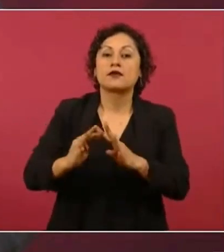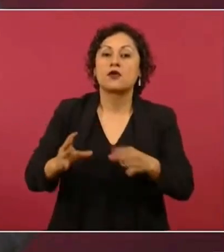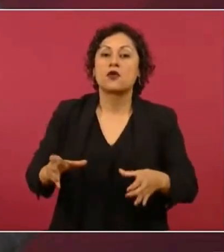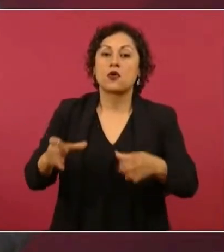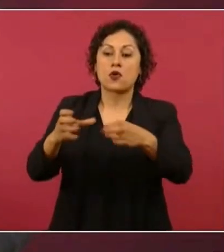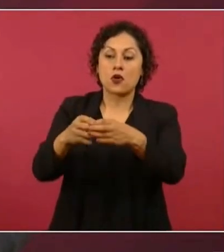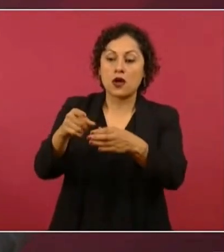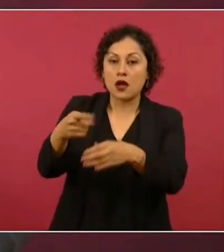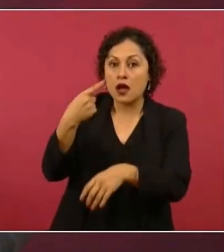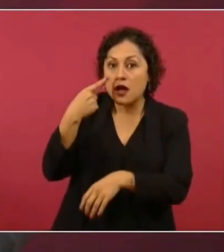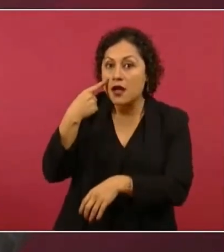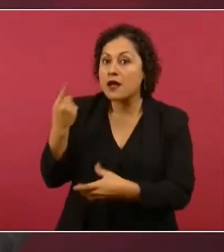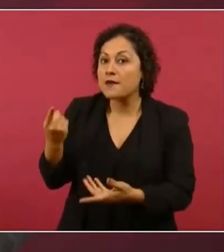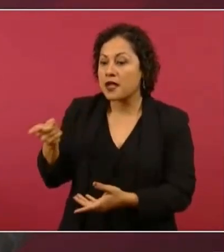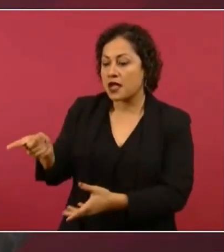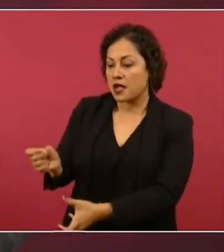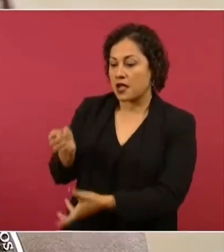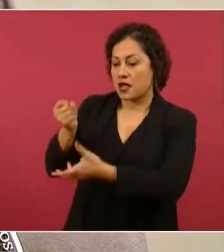banco fueron